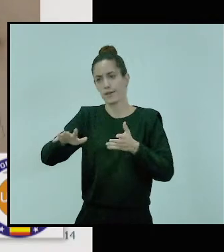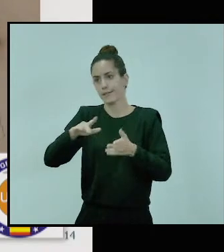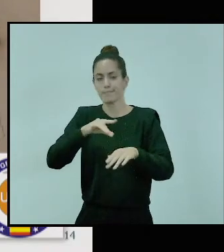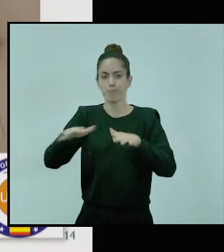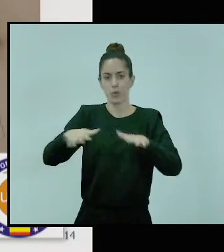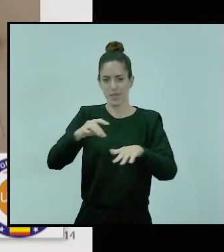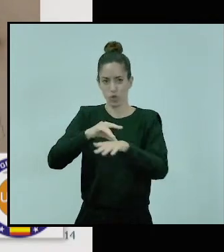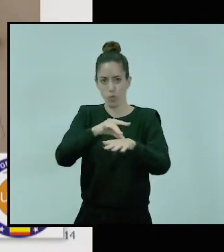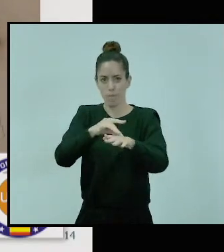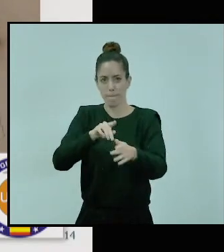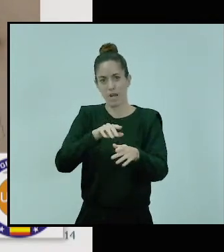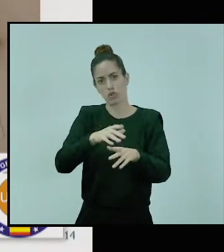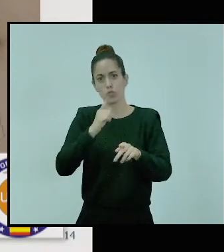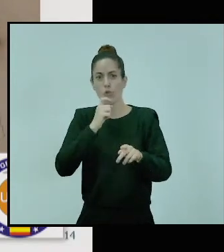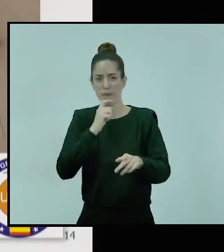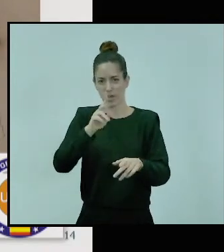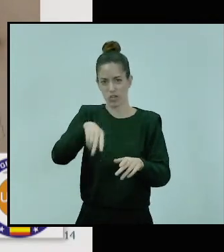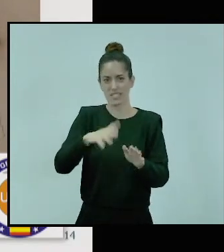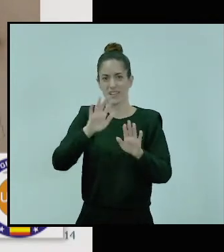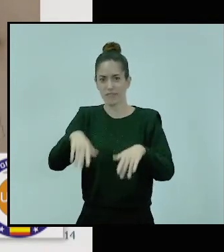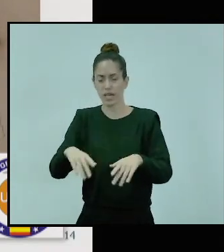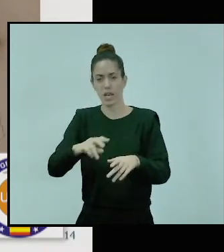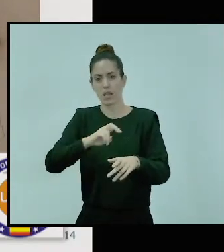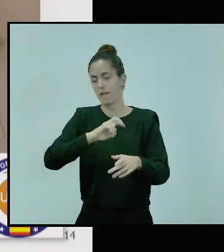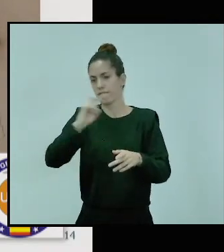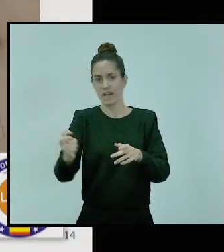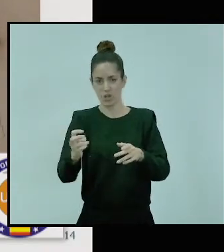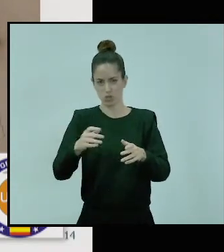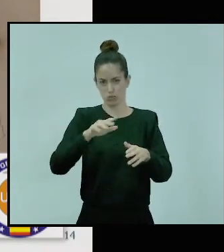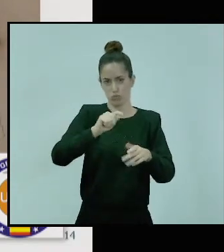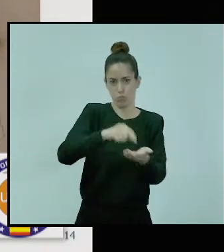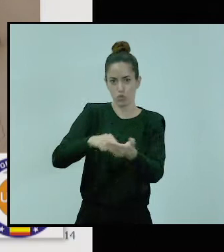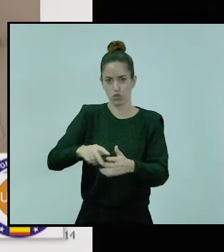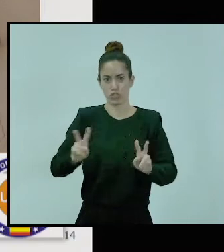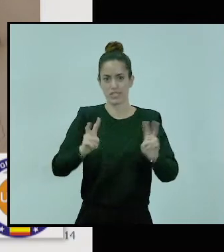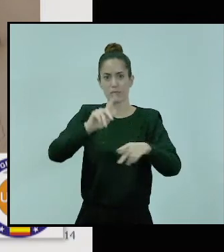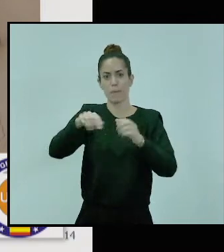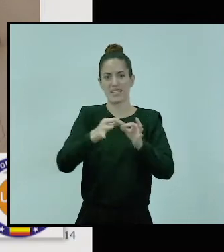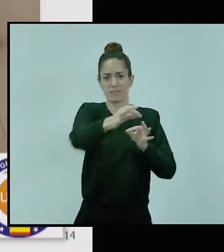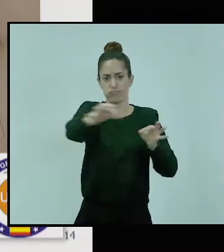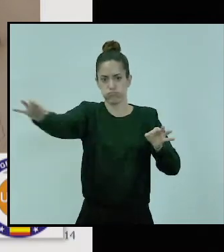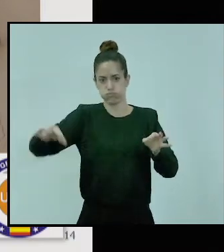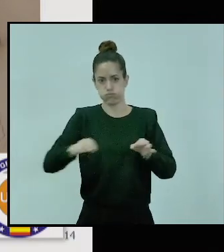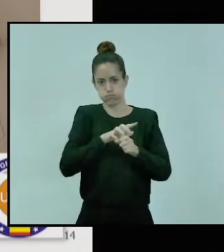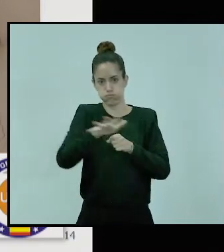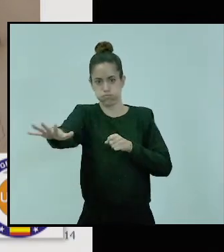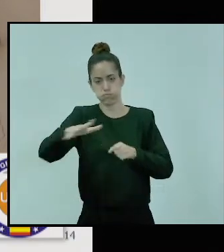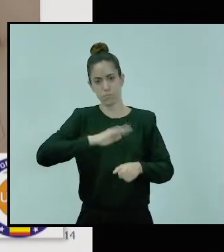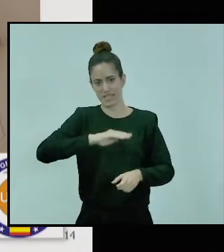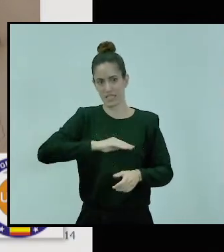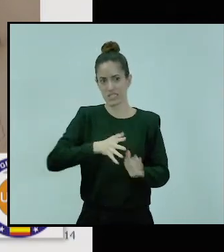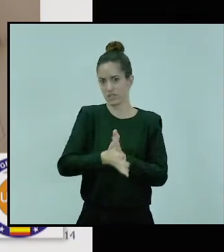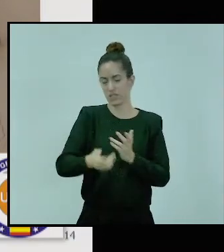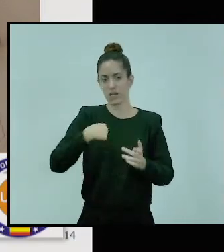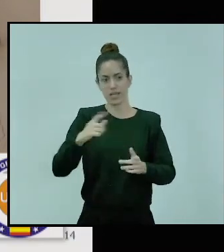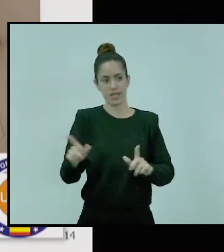generalmente complejo y que suele tener, cuando ya son destructivos, varios kilómetros de longitud. Y esta otra